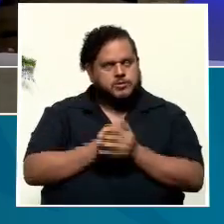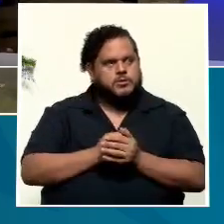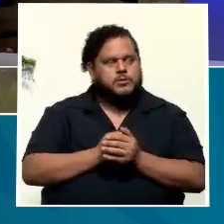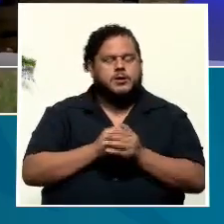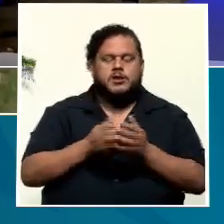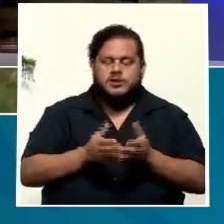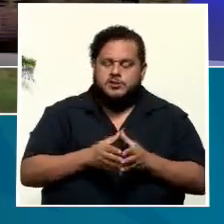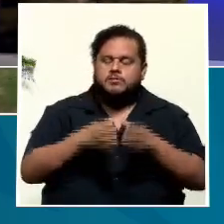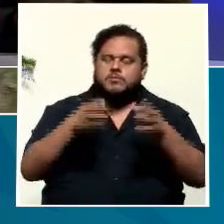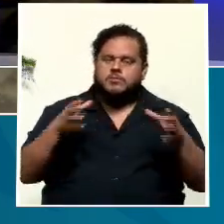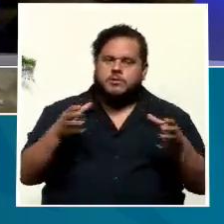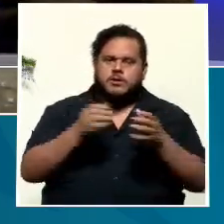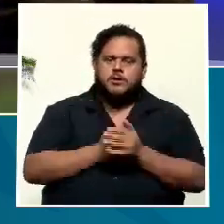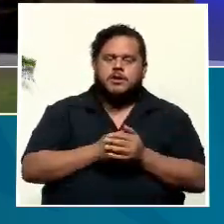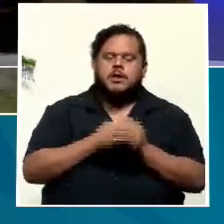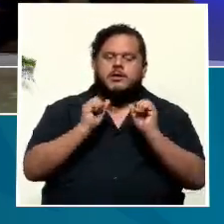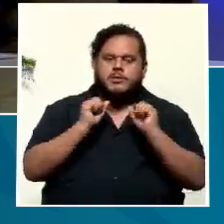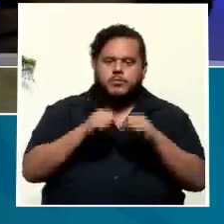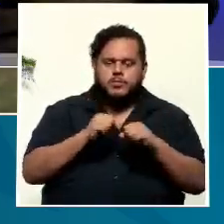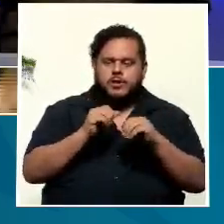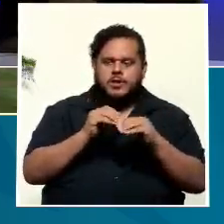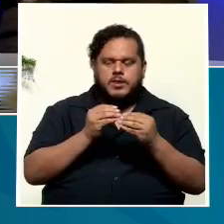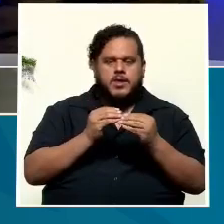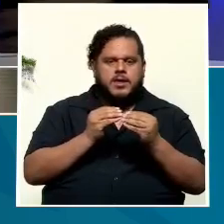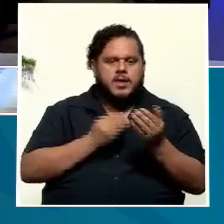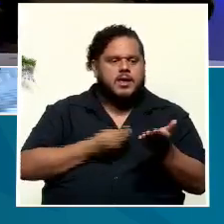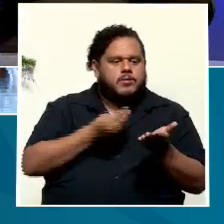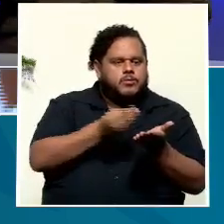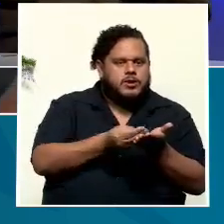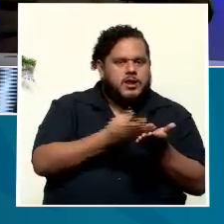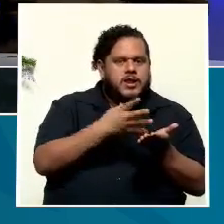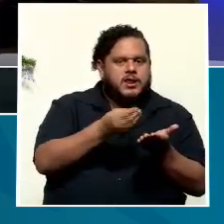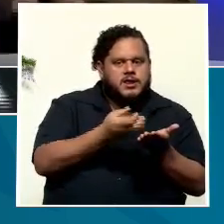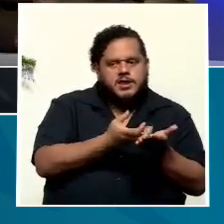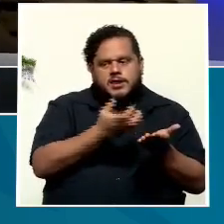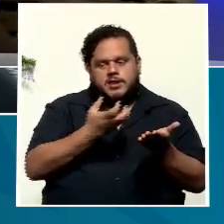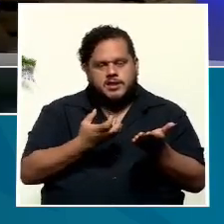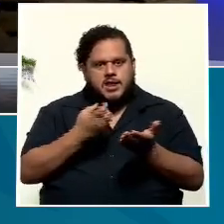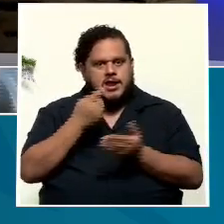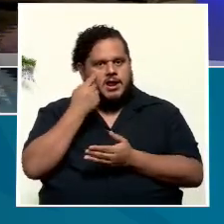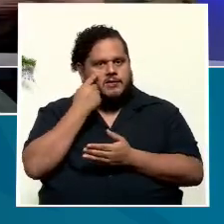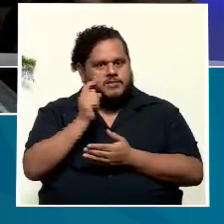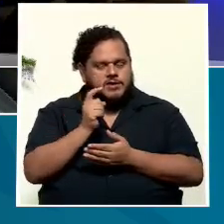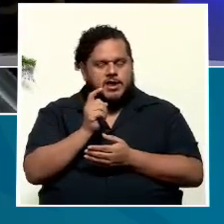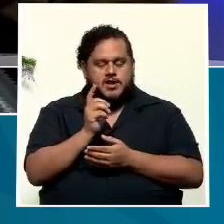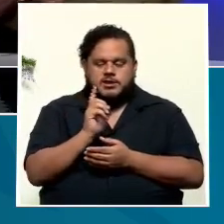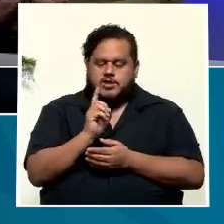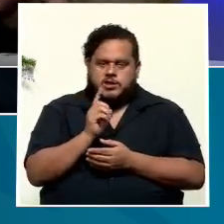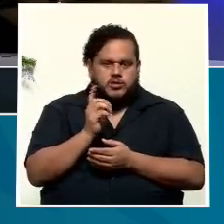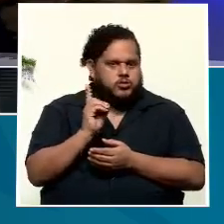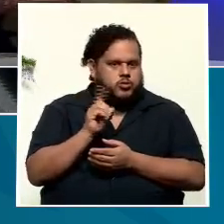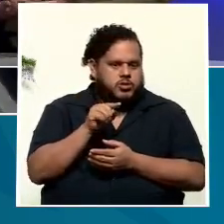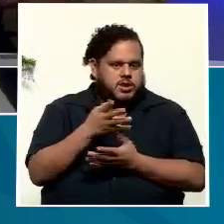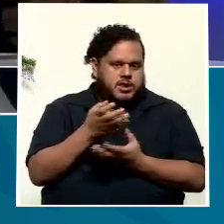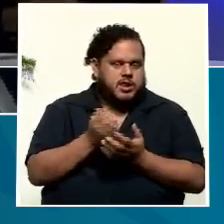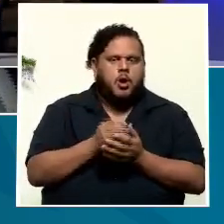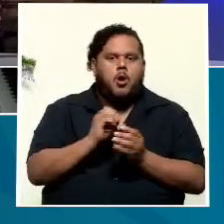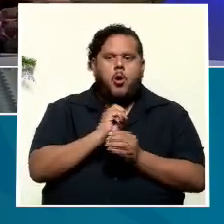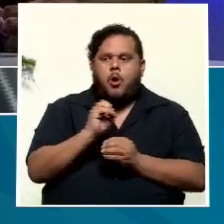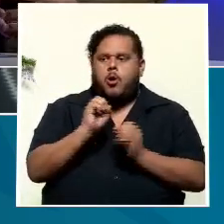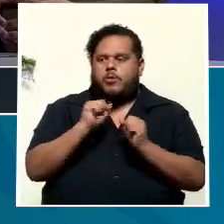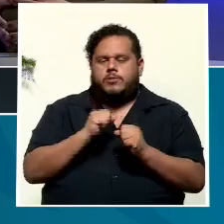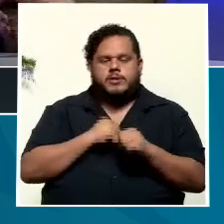enorme. Digamos, puede poner y quitar fiscales y fiscalas de donde sea, o puede dejar que